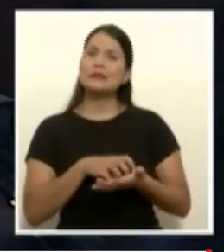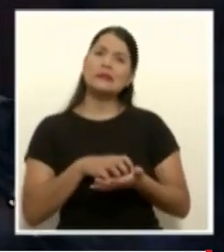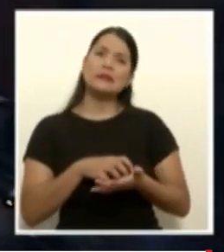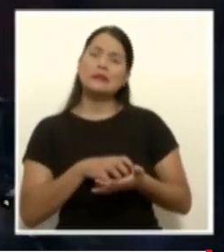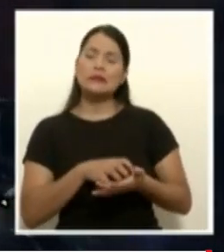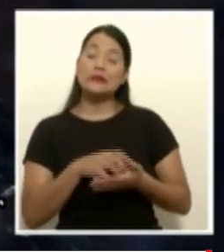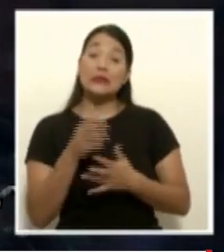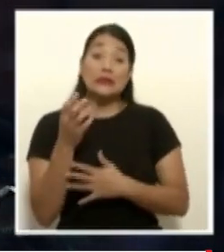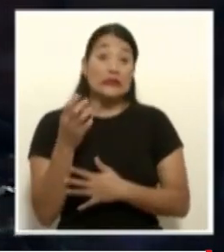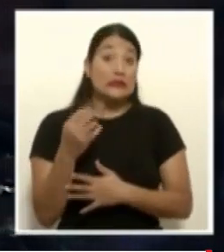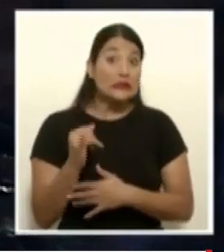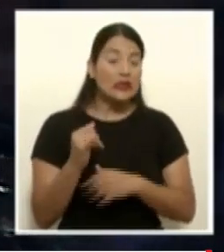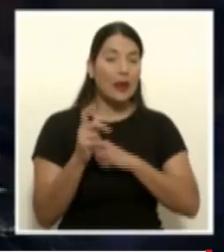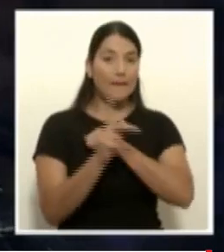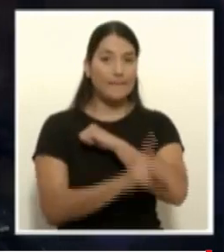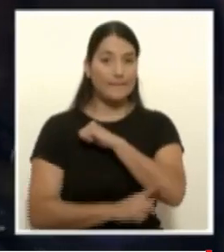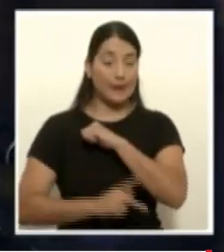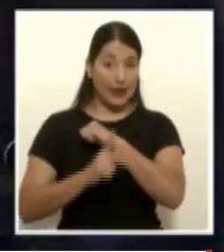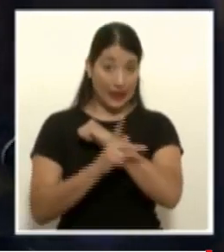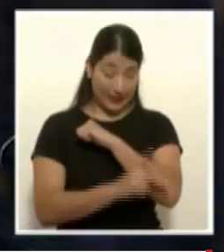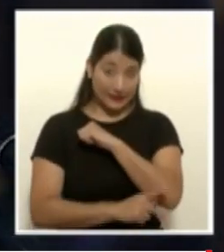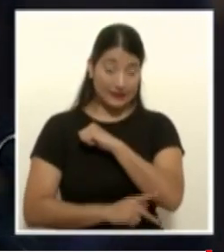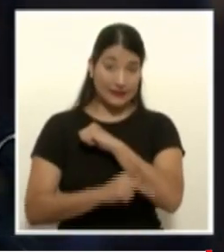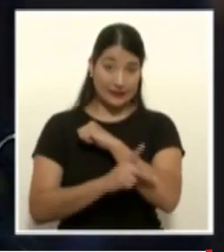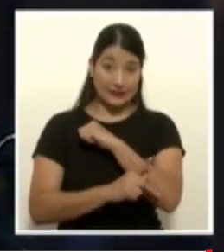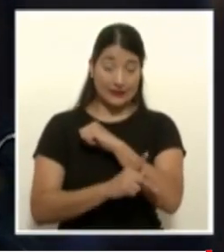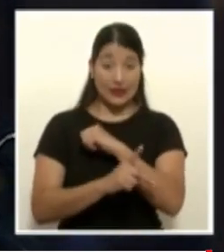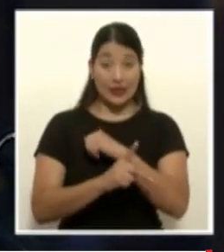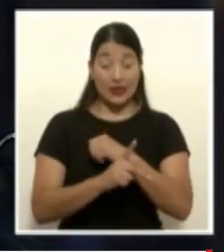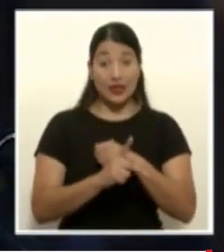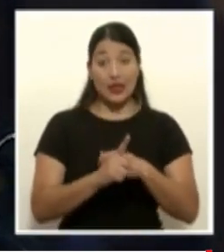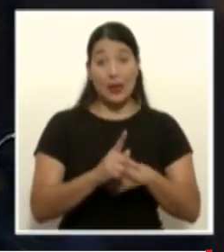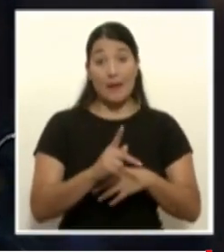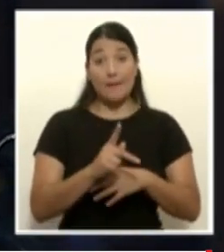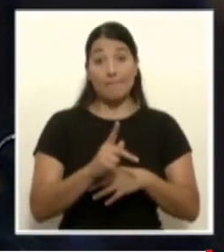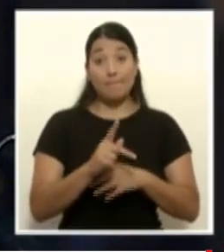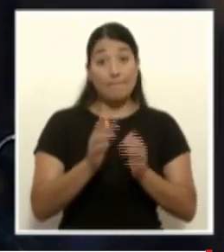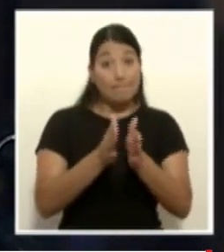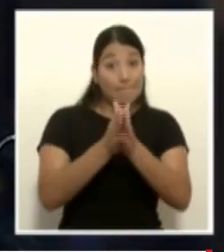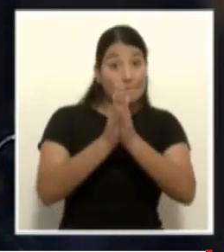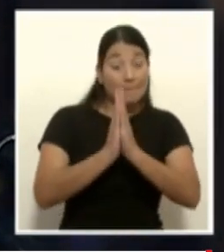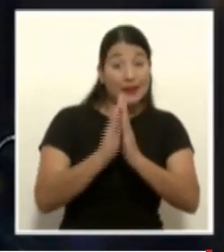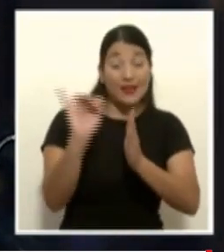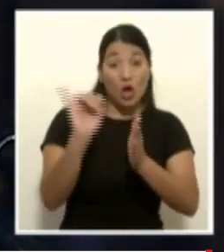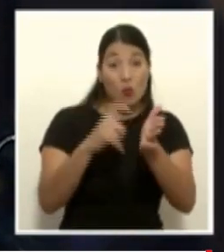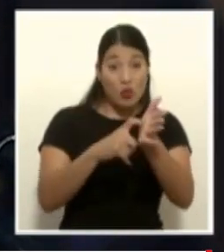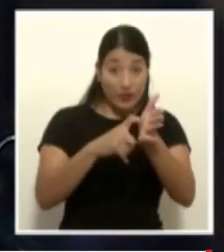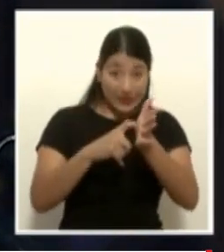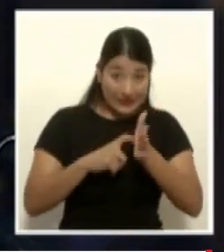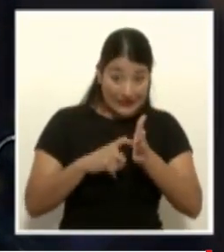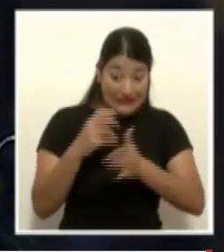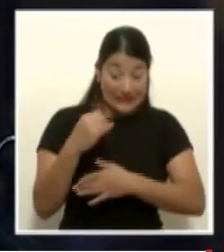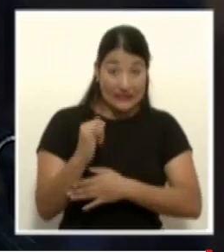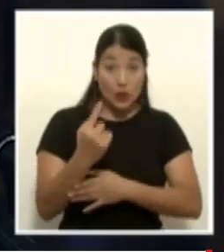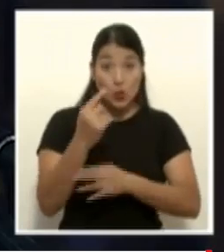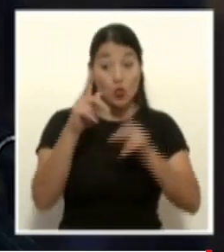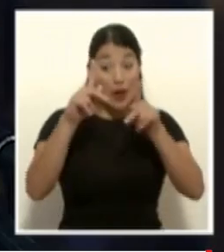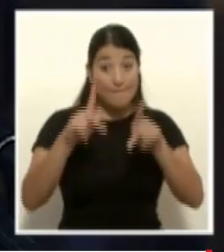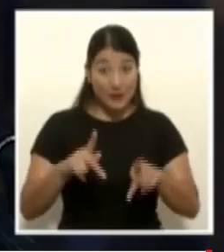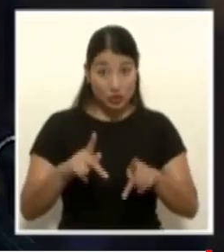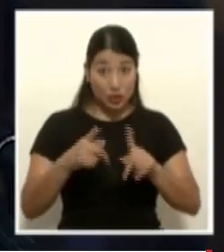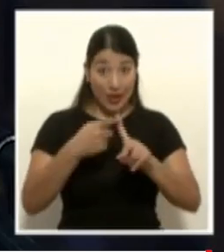si el país, como requisito de entrada a viajeros internacionales, va